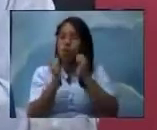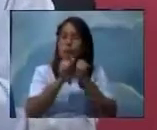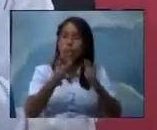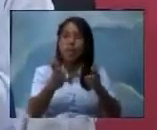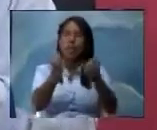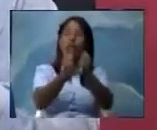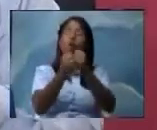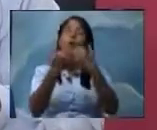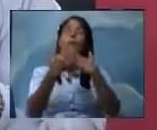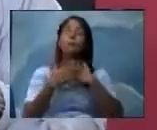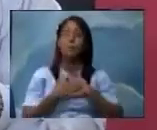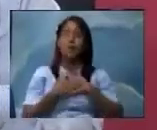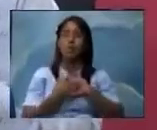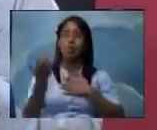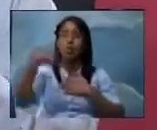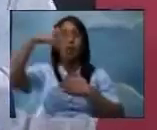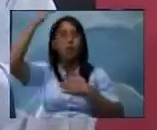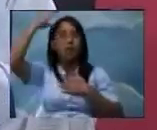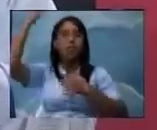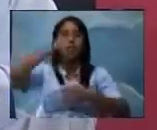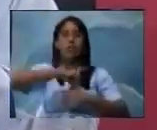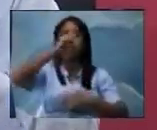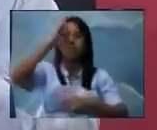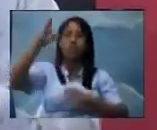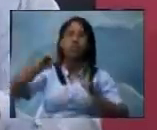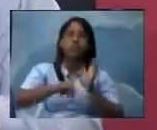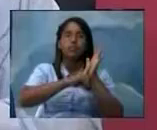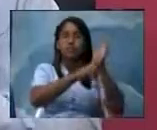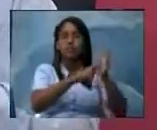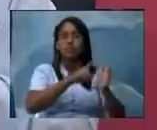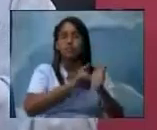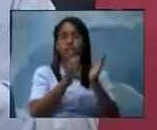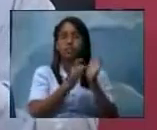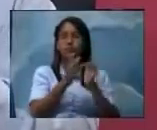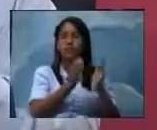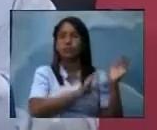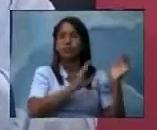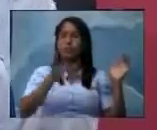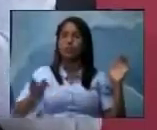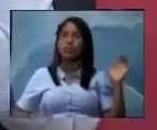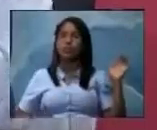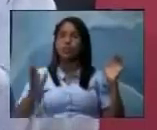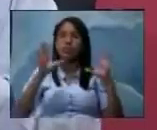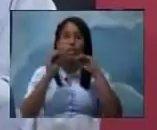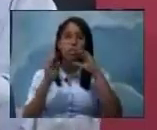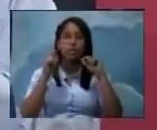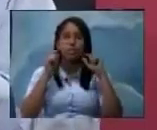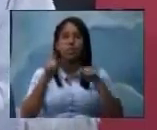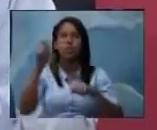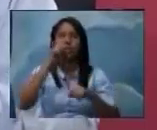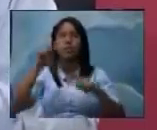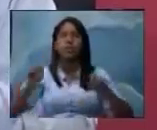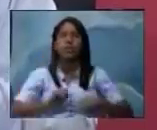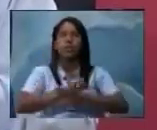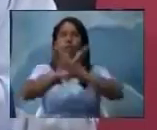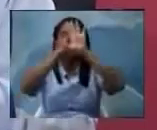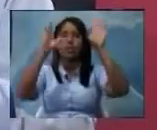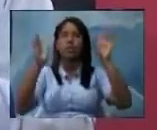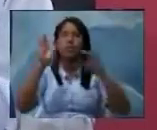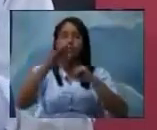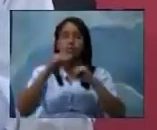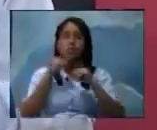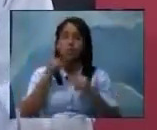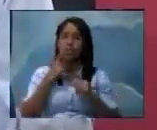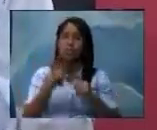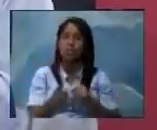y él conmigo. El reino de Dios se manifestó a través de Jesucristo. Lo está hablando Daniel claro acá. Se lo